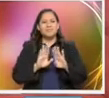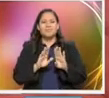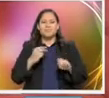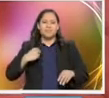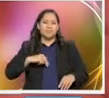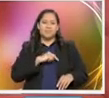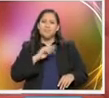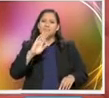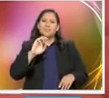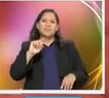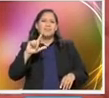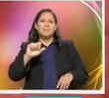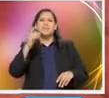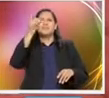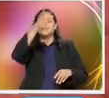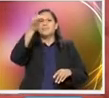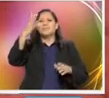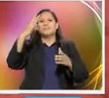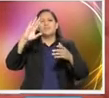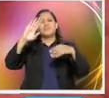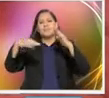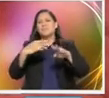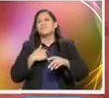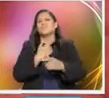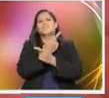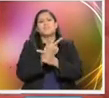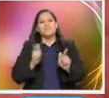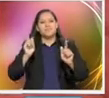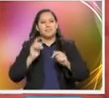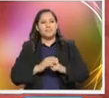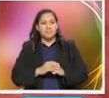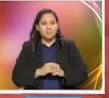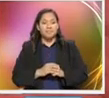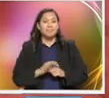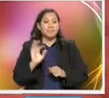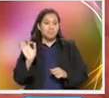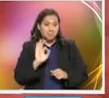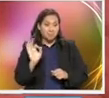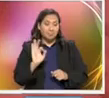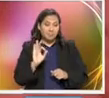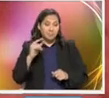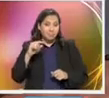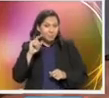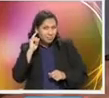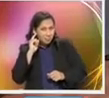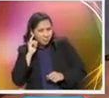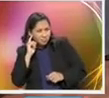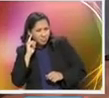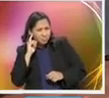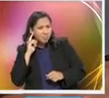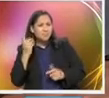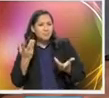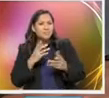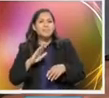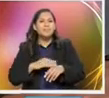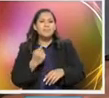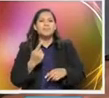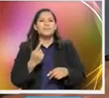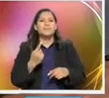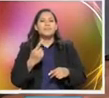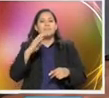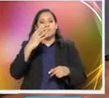los Beatles, ya conquistamos el mundo, podemos hacer lo que queramos. Y qué bien lo hicieron. Y a lo mejor, exacto, lo hicieron porque eran cuatro